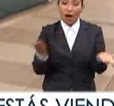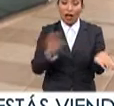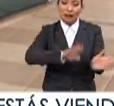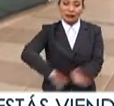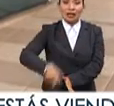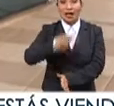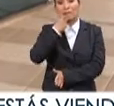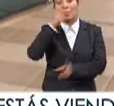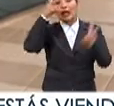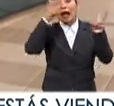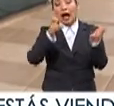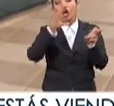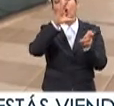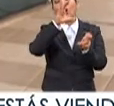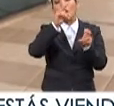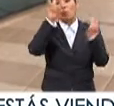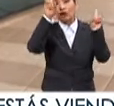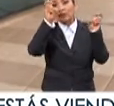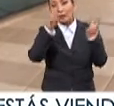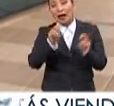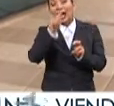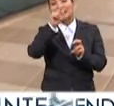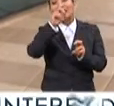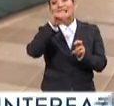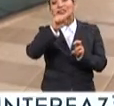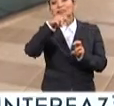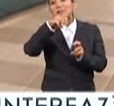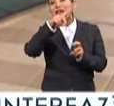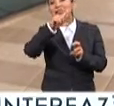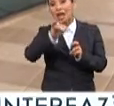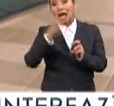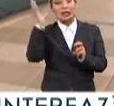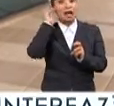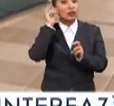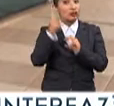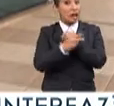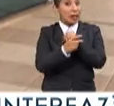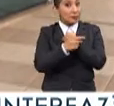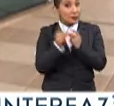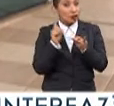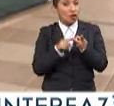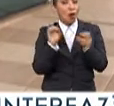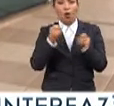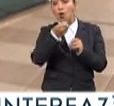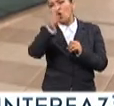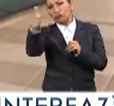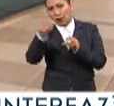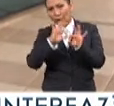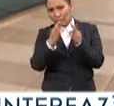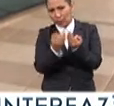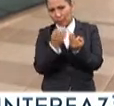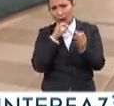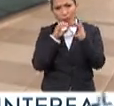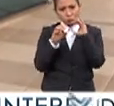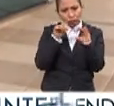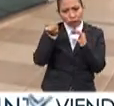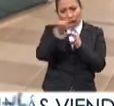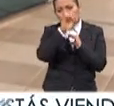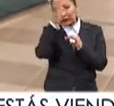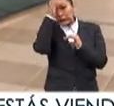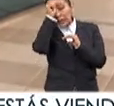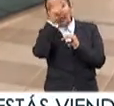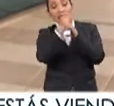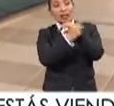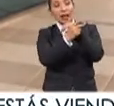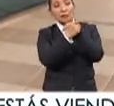hablar de contenidos transmedia más allá si estamos en radio en televisión o cualquier plataforma yo creo que el concepto de